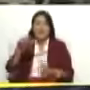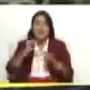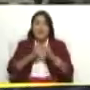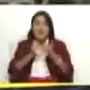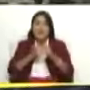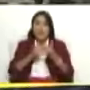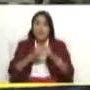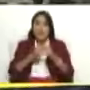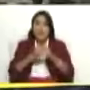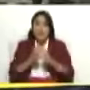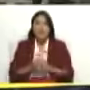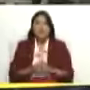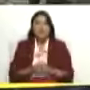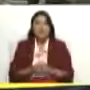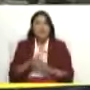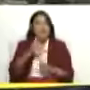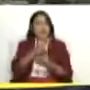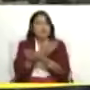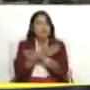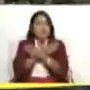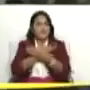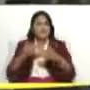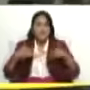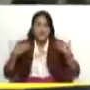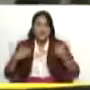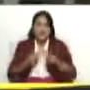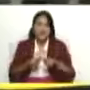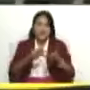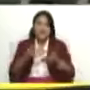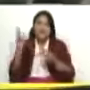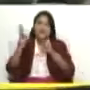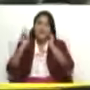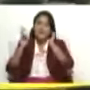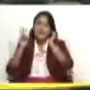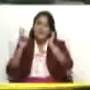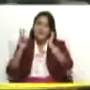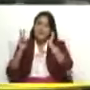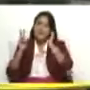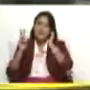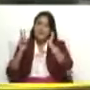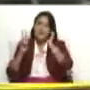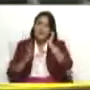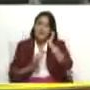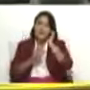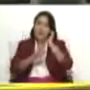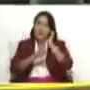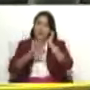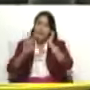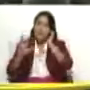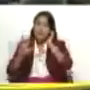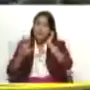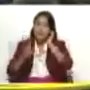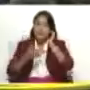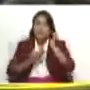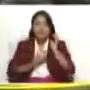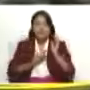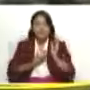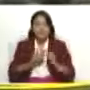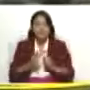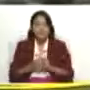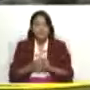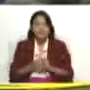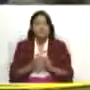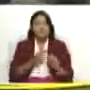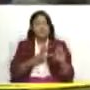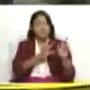le dieron una gran felicidad al país al traer 43 preseas de las cuales